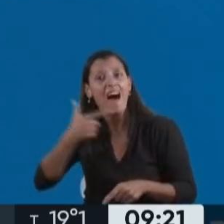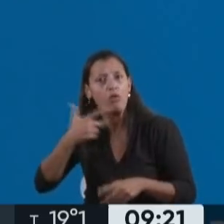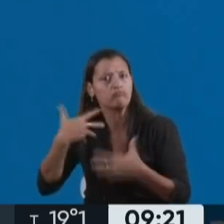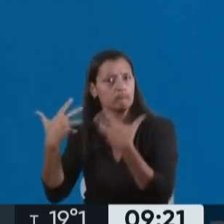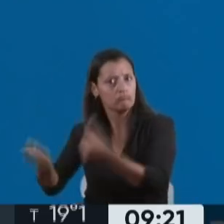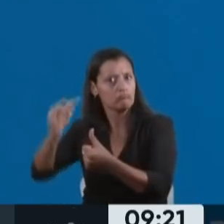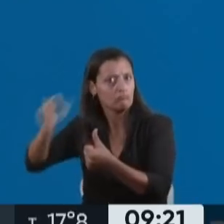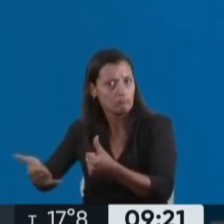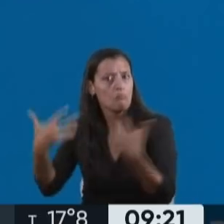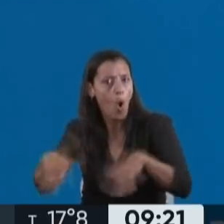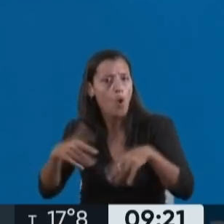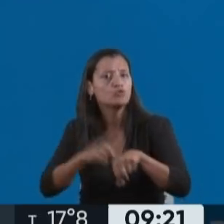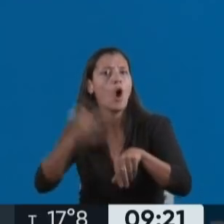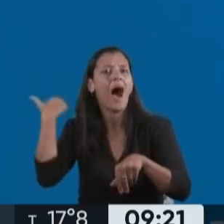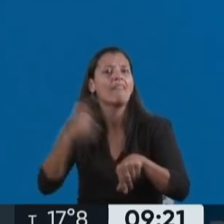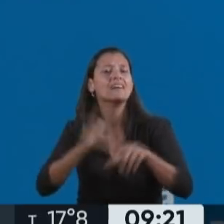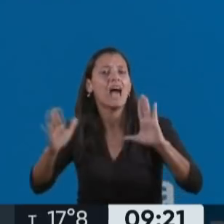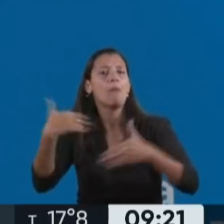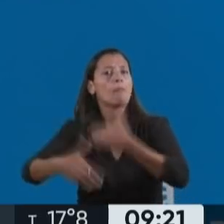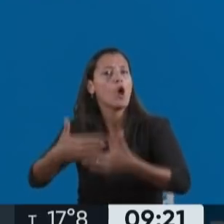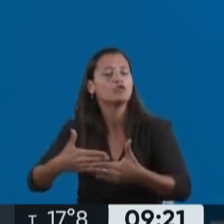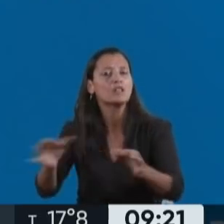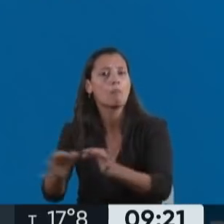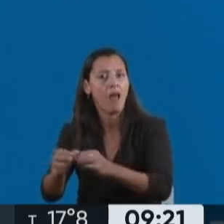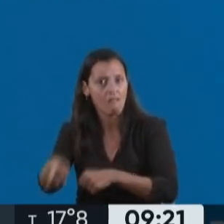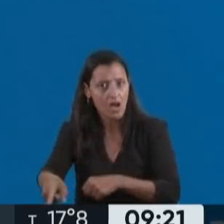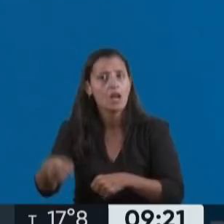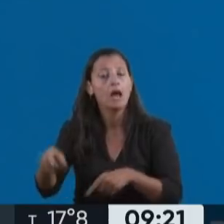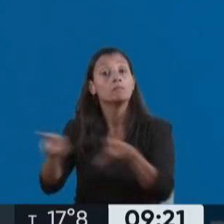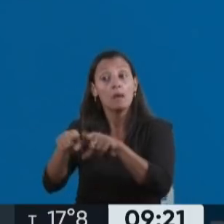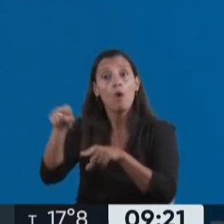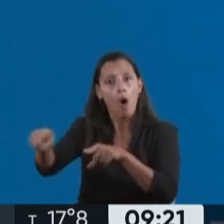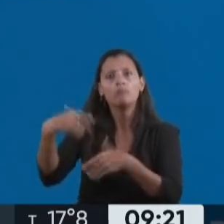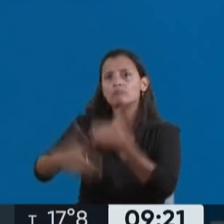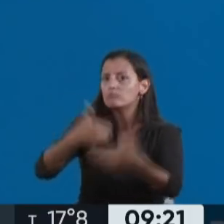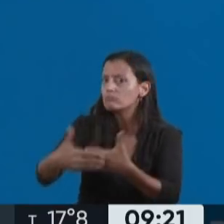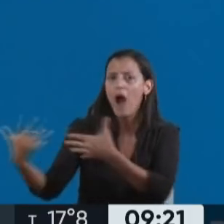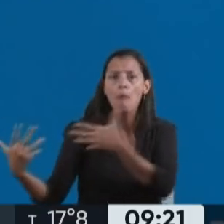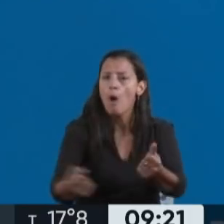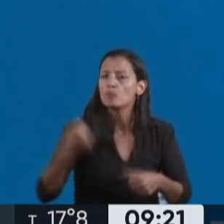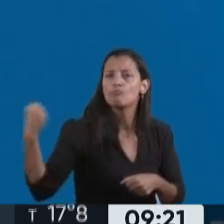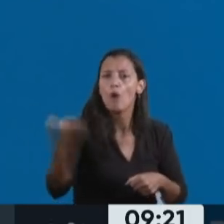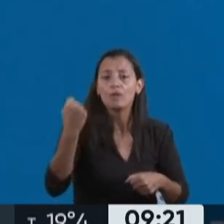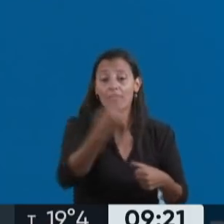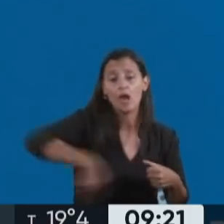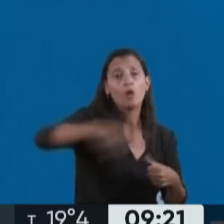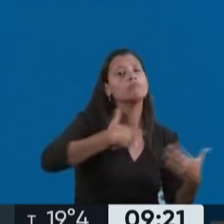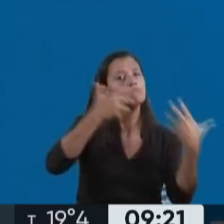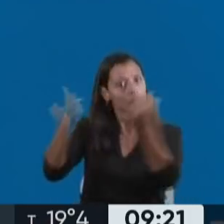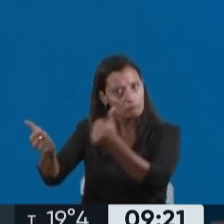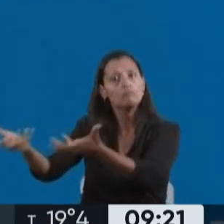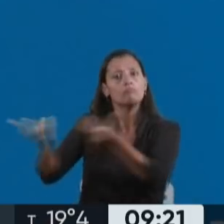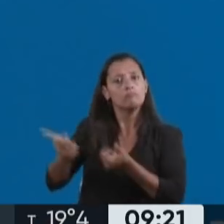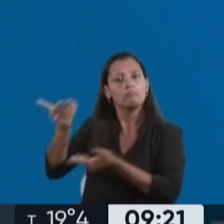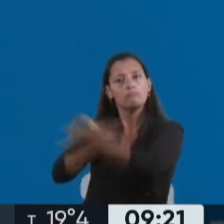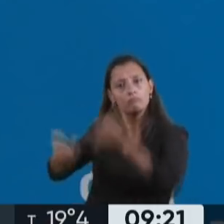Argentina en el proceso de Malvinas. Barbados tuvo su propio proceso de descolonización muy importante. Nosotros apoyamos a Barbados a